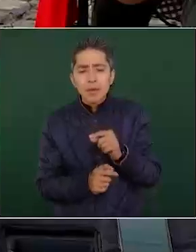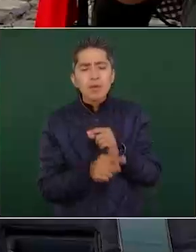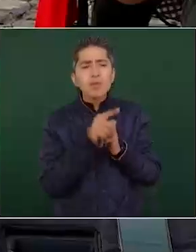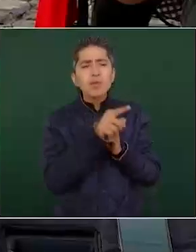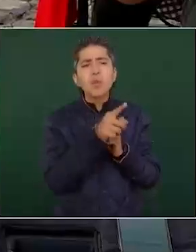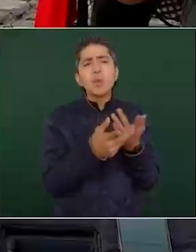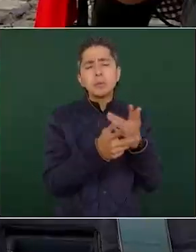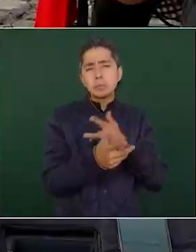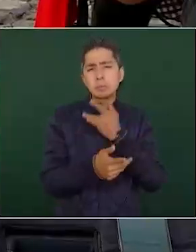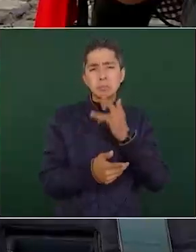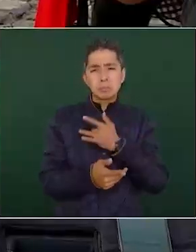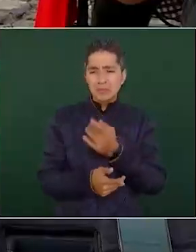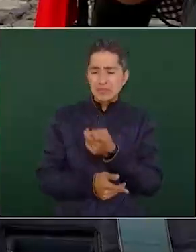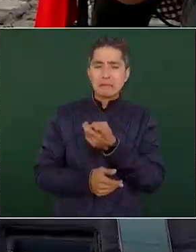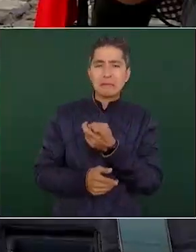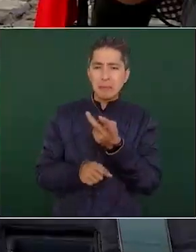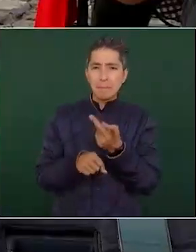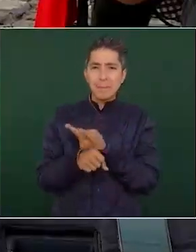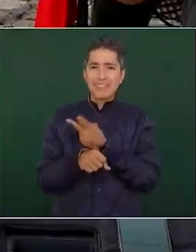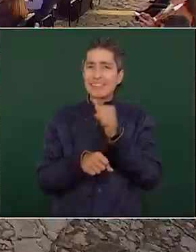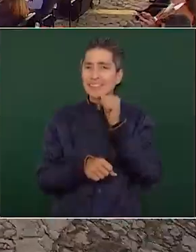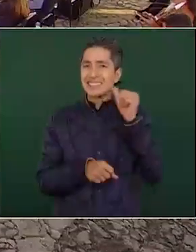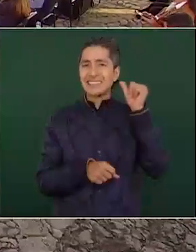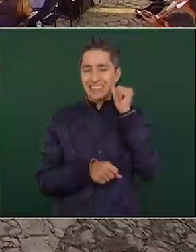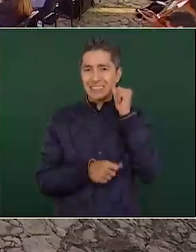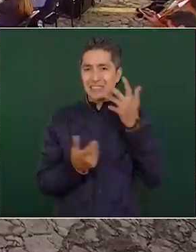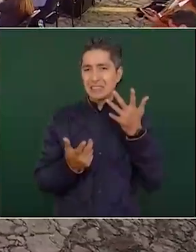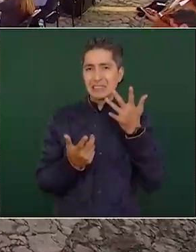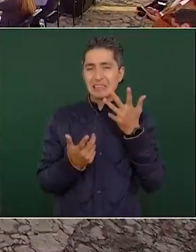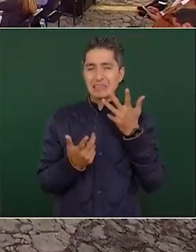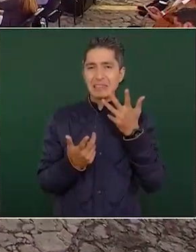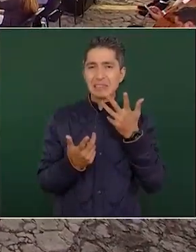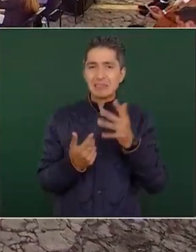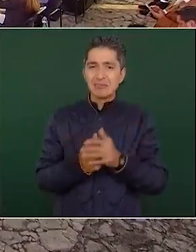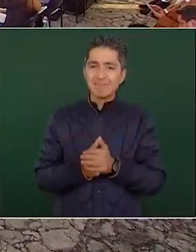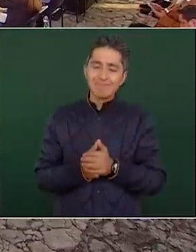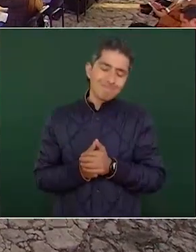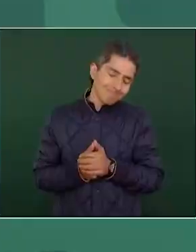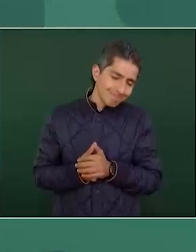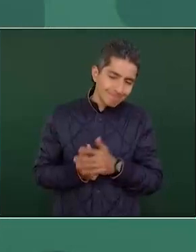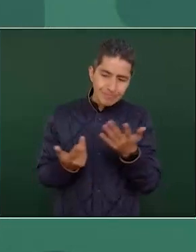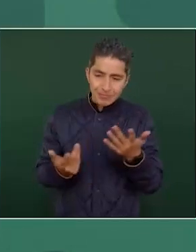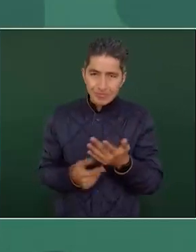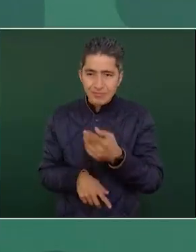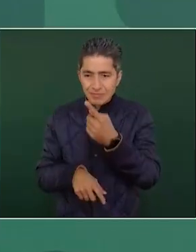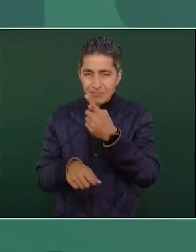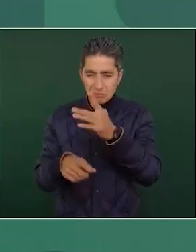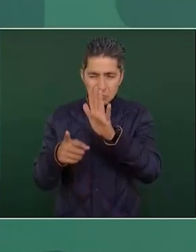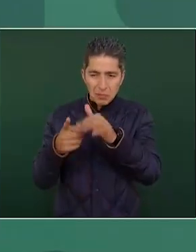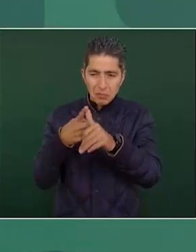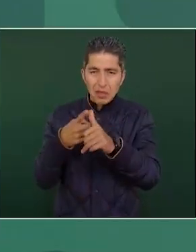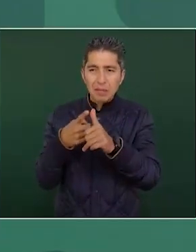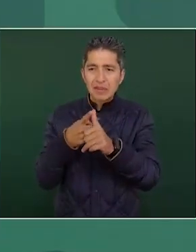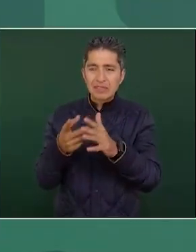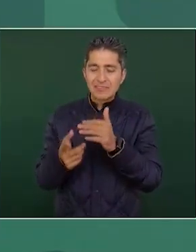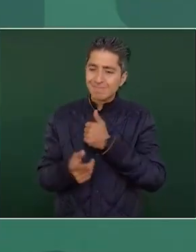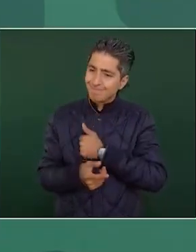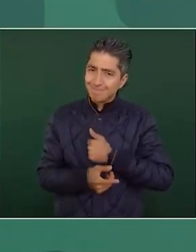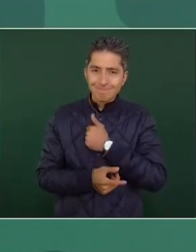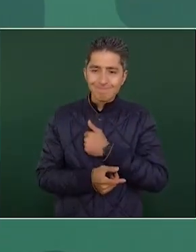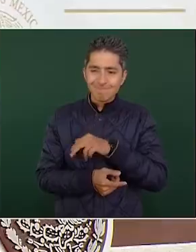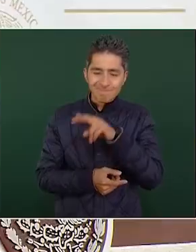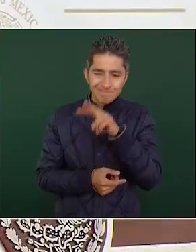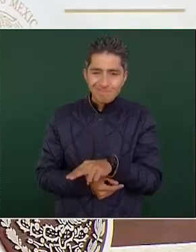qué lectura tiene sobre estos hechos que se registraron el día de ayer. Bueno, primero que es muy lamentable que se